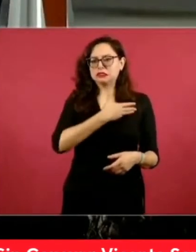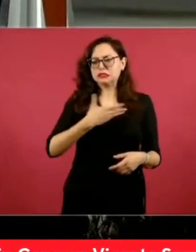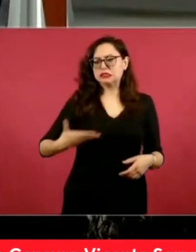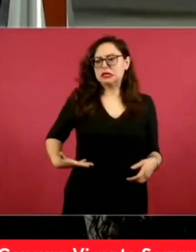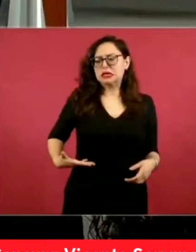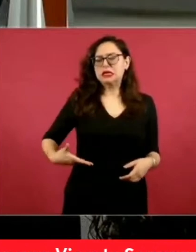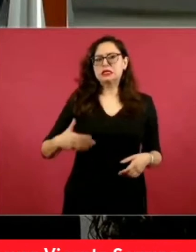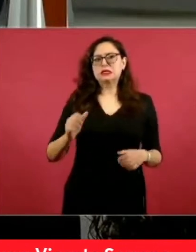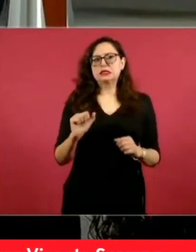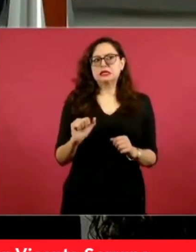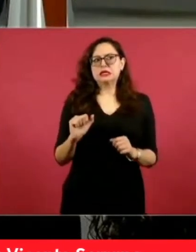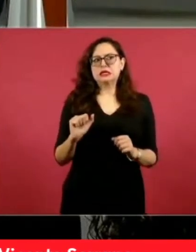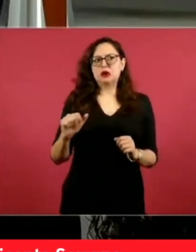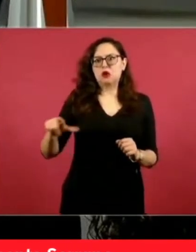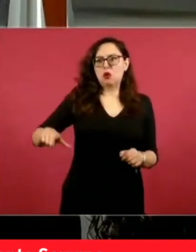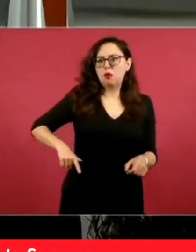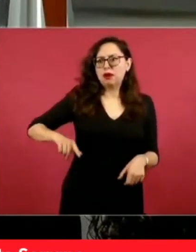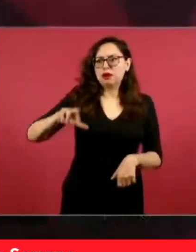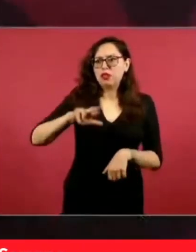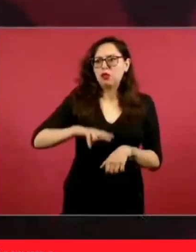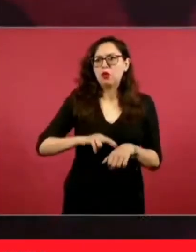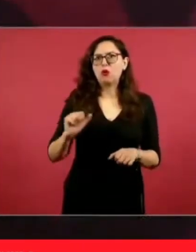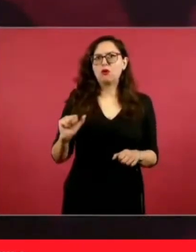¿O presidente municipal?